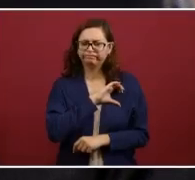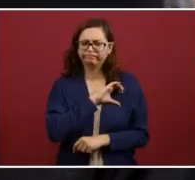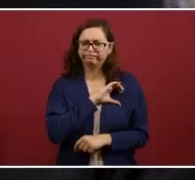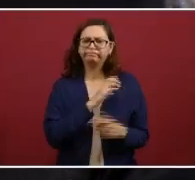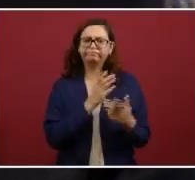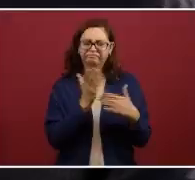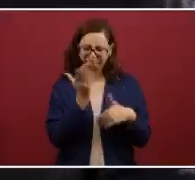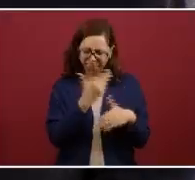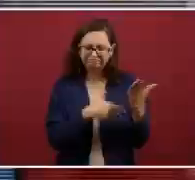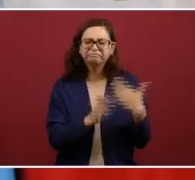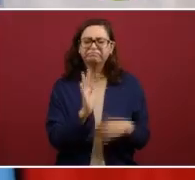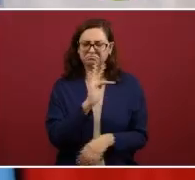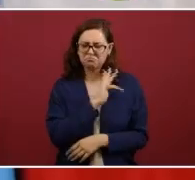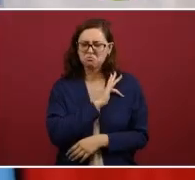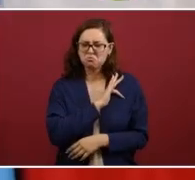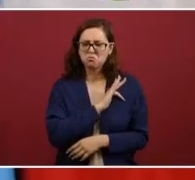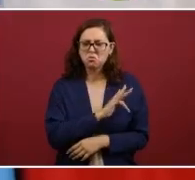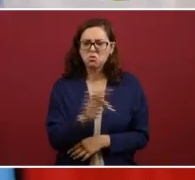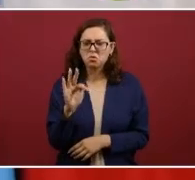el atolladero